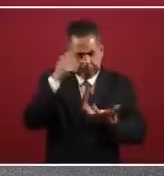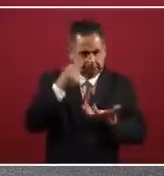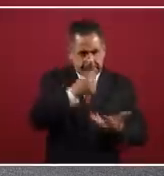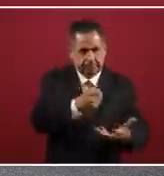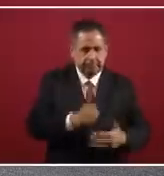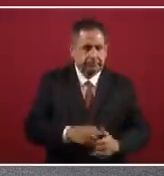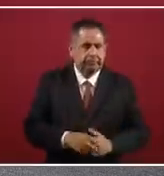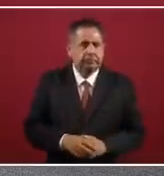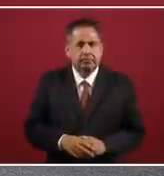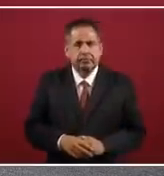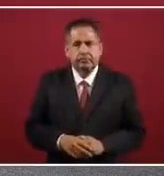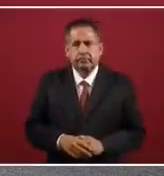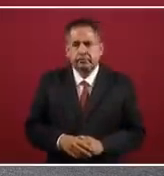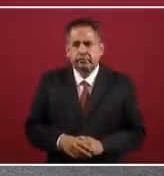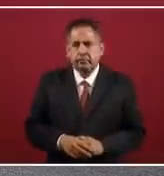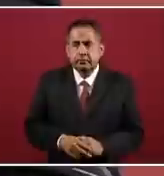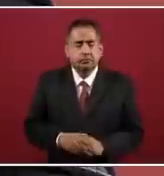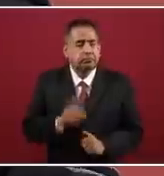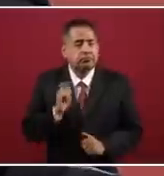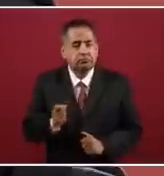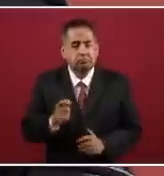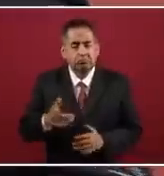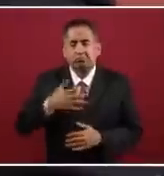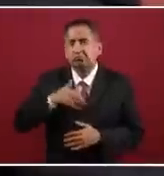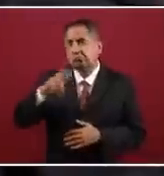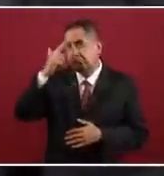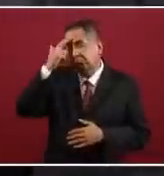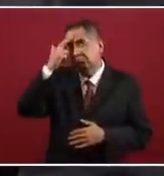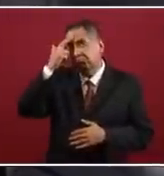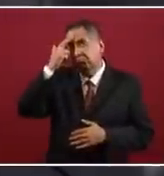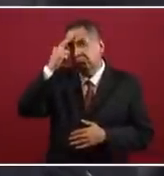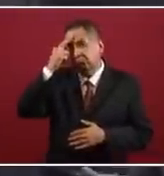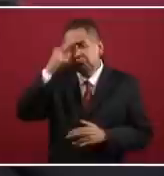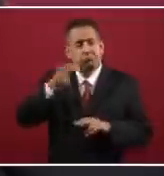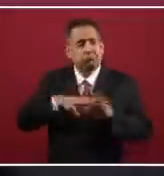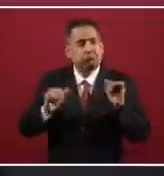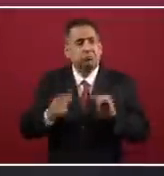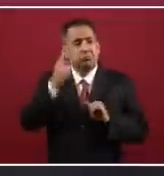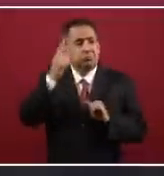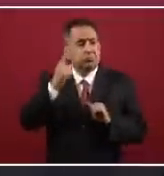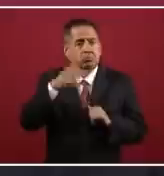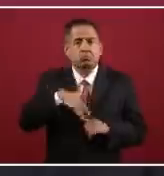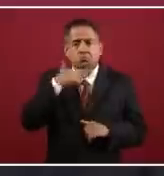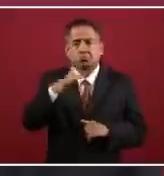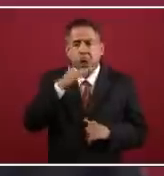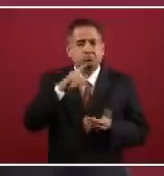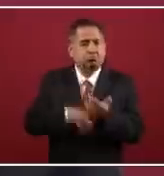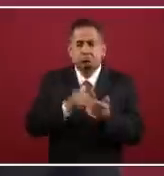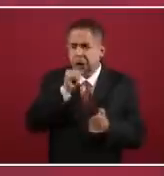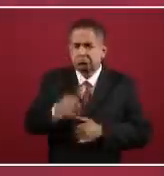presupuesto. No hubo, que yo recuerde, un solo caso de corrupción.